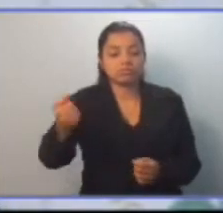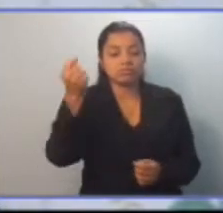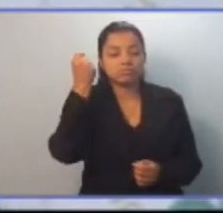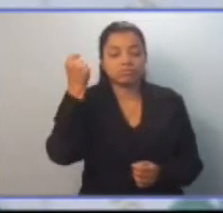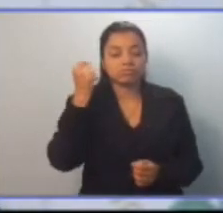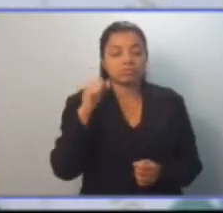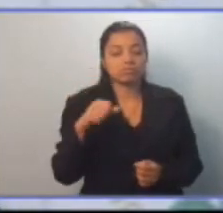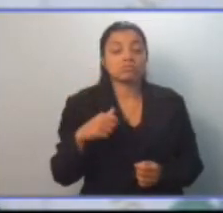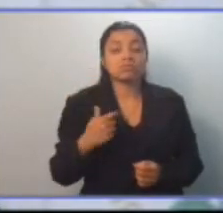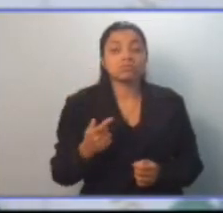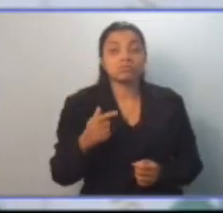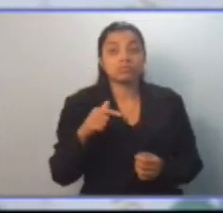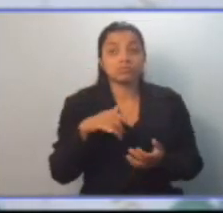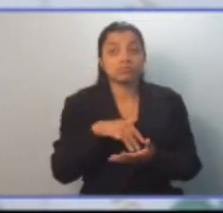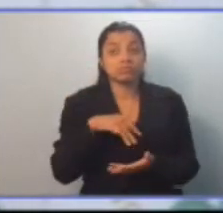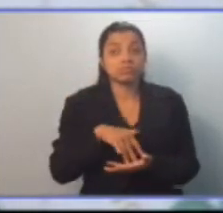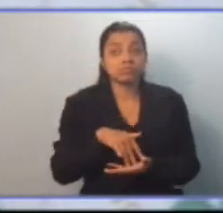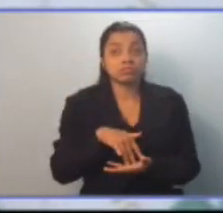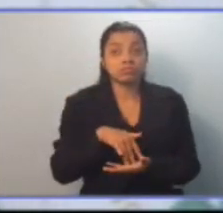con la ciudadanía